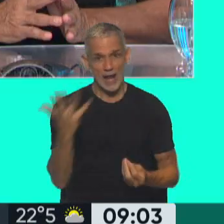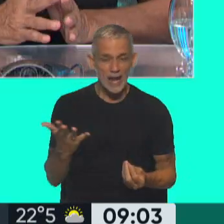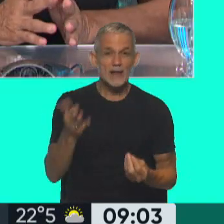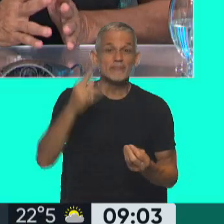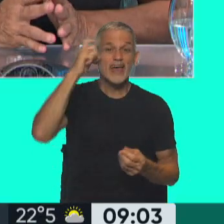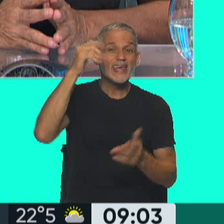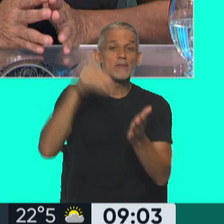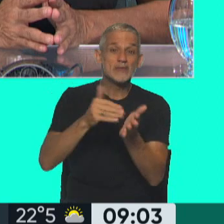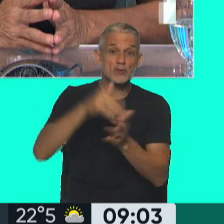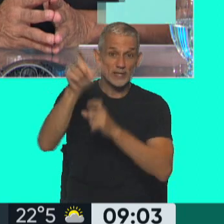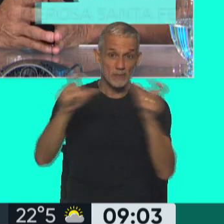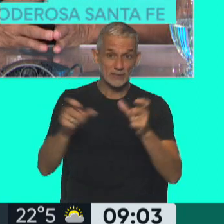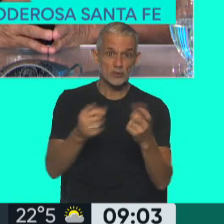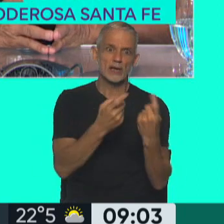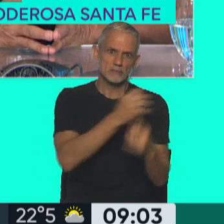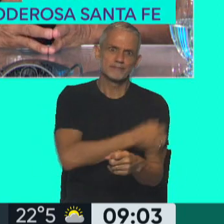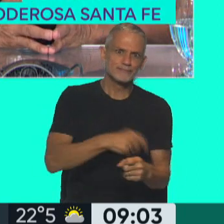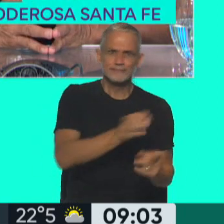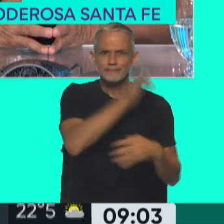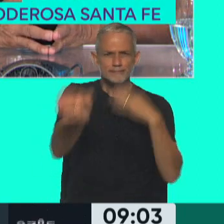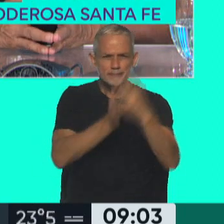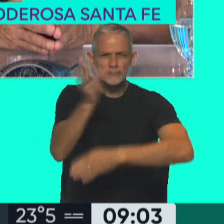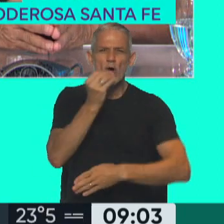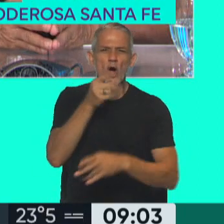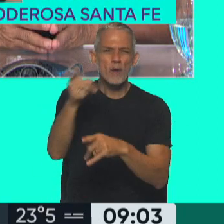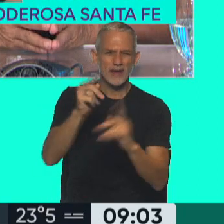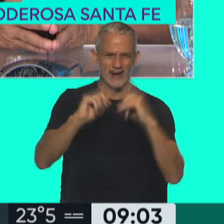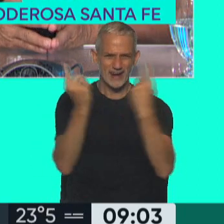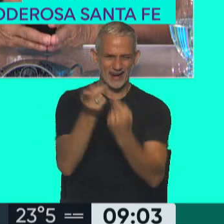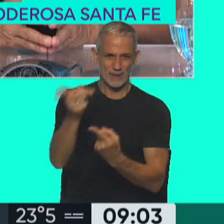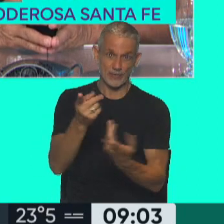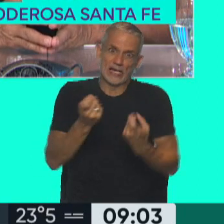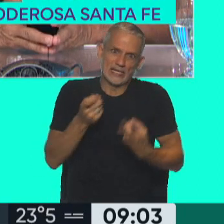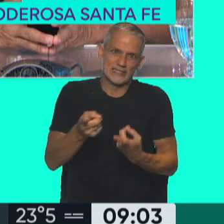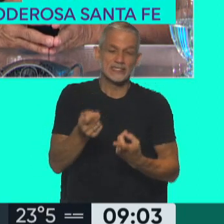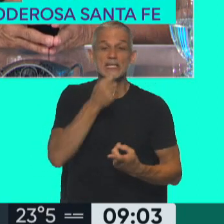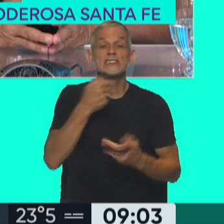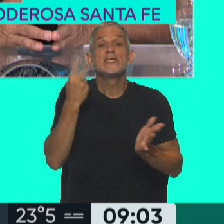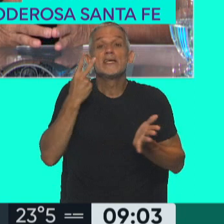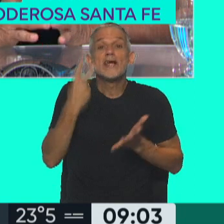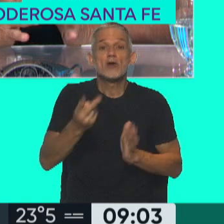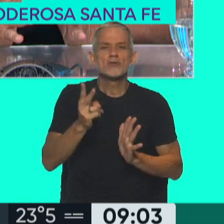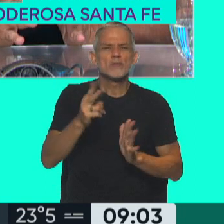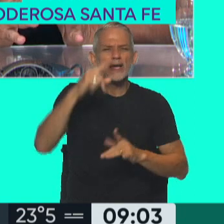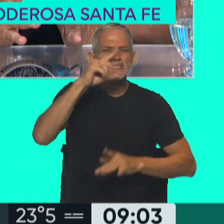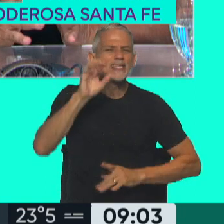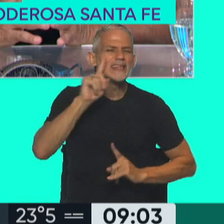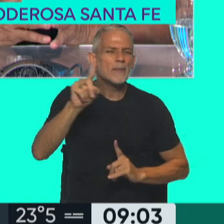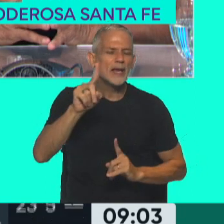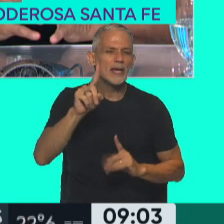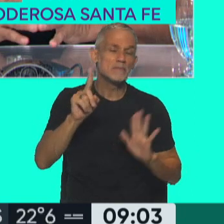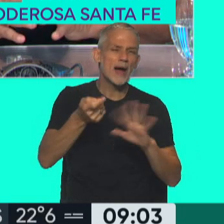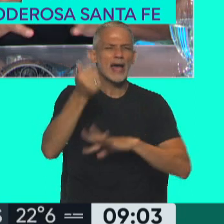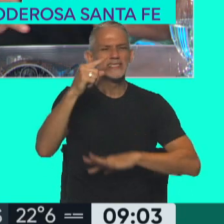estas 10 millones de personas que necesitan un refuerzo alimentario, si reconoceríamos a casi 70.000, decimos.